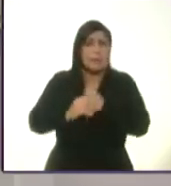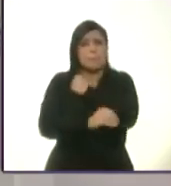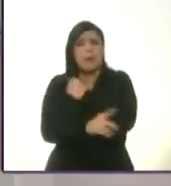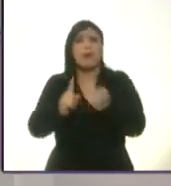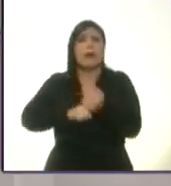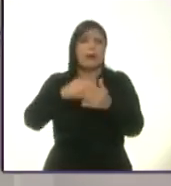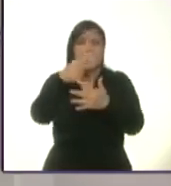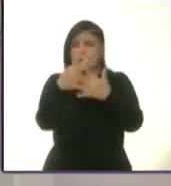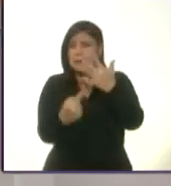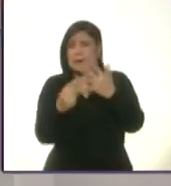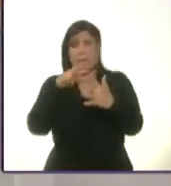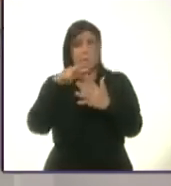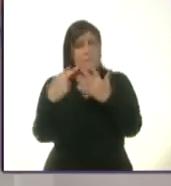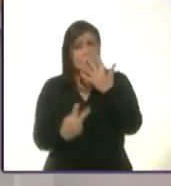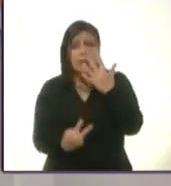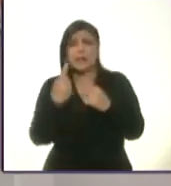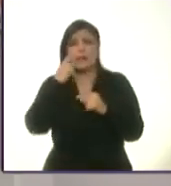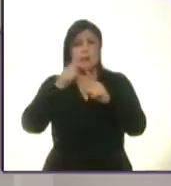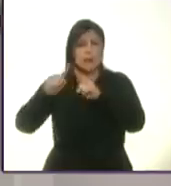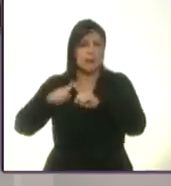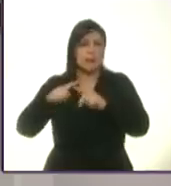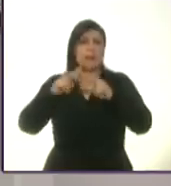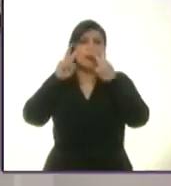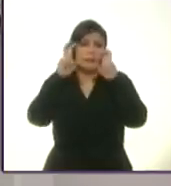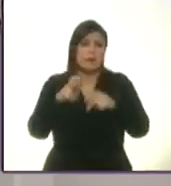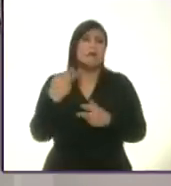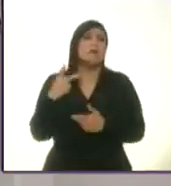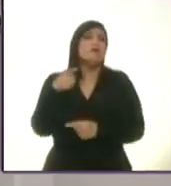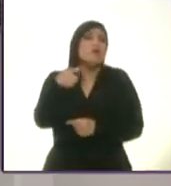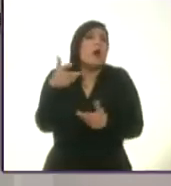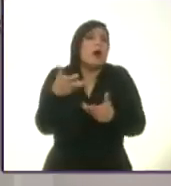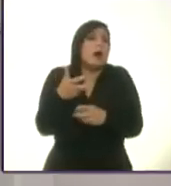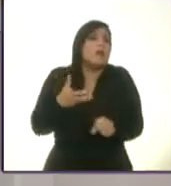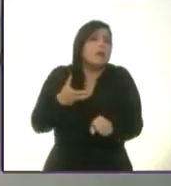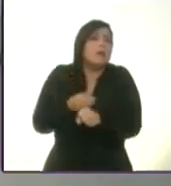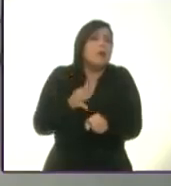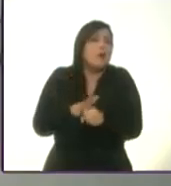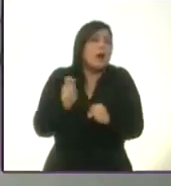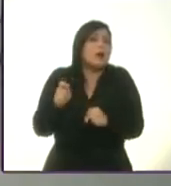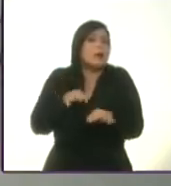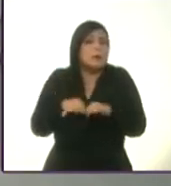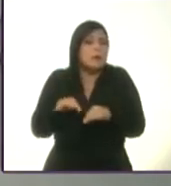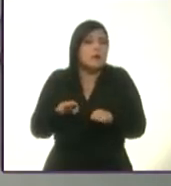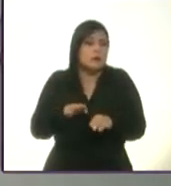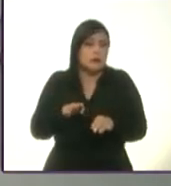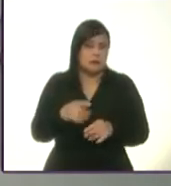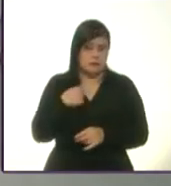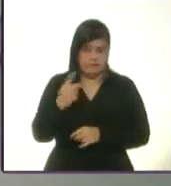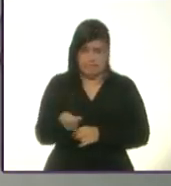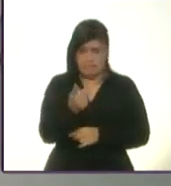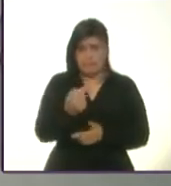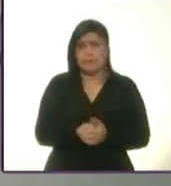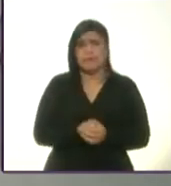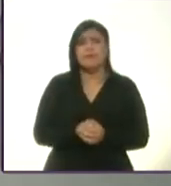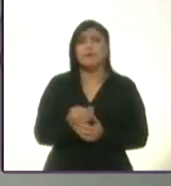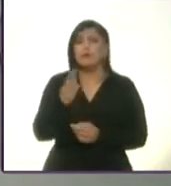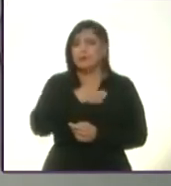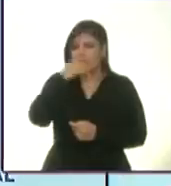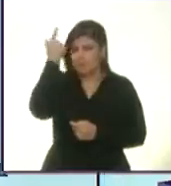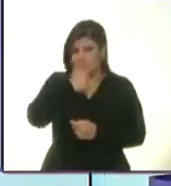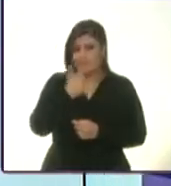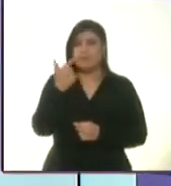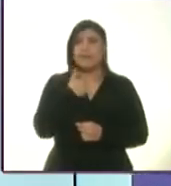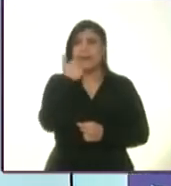me pregunta pues básicamente es que va a ser al respecto muy buenas noches primero